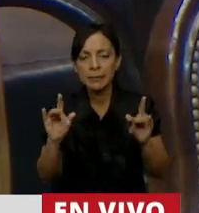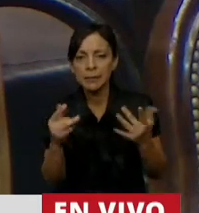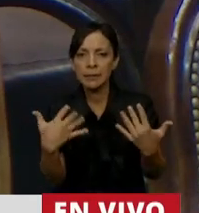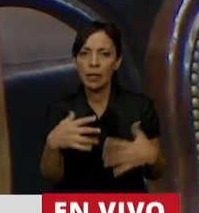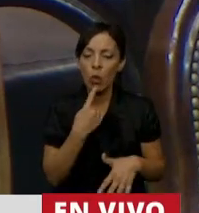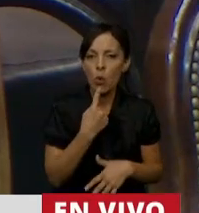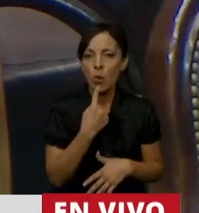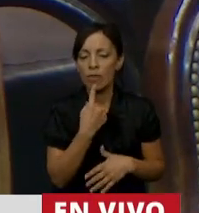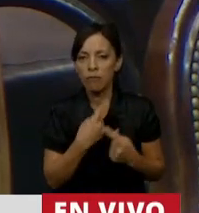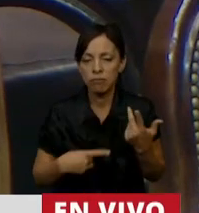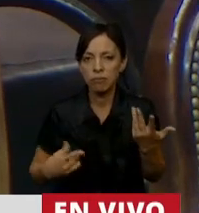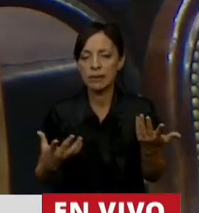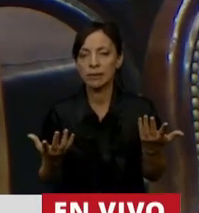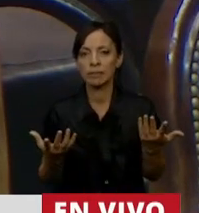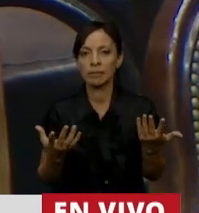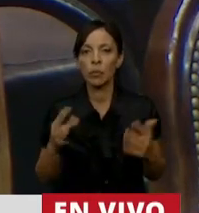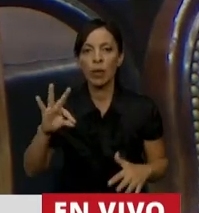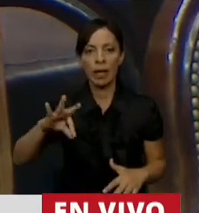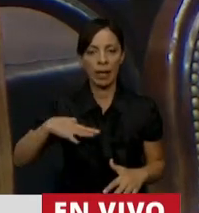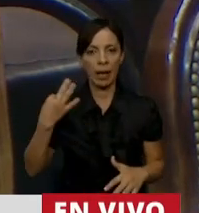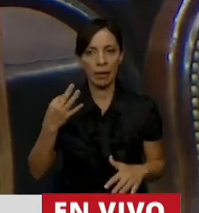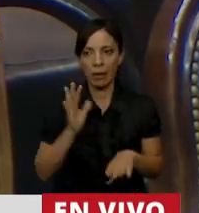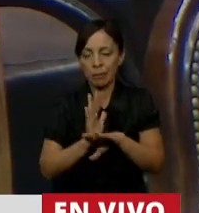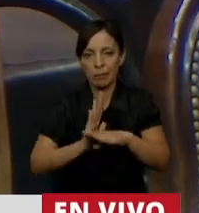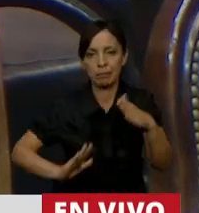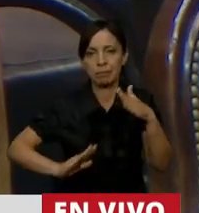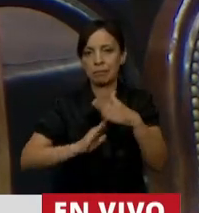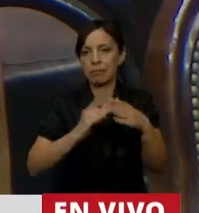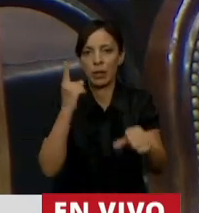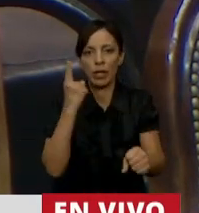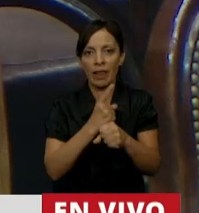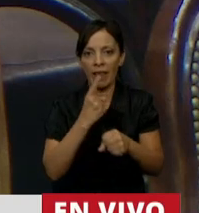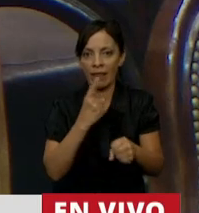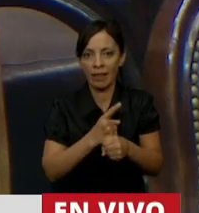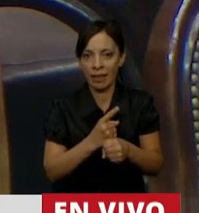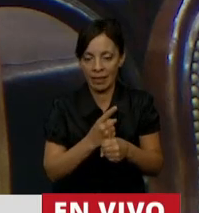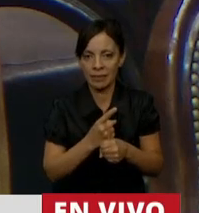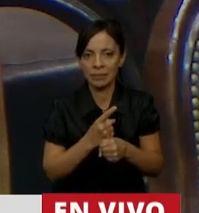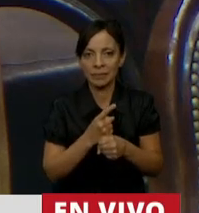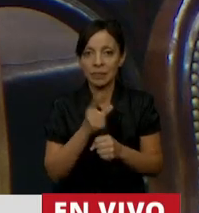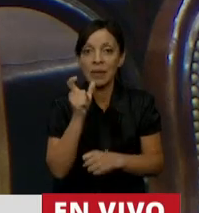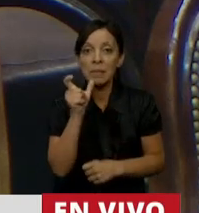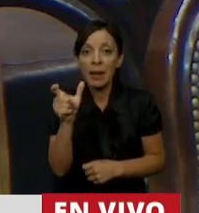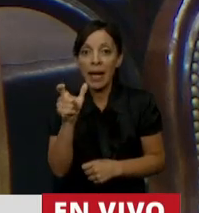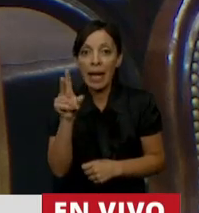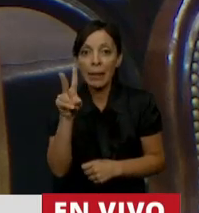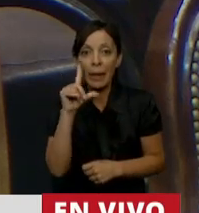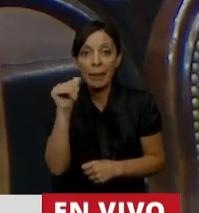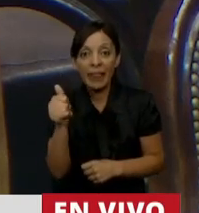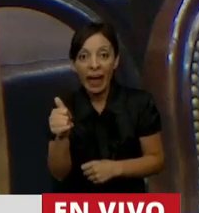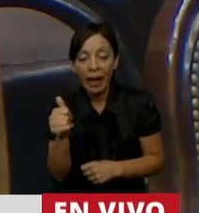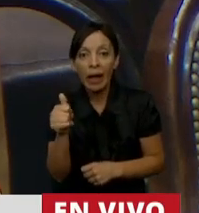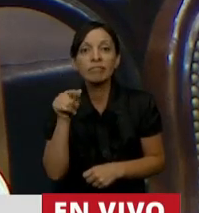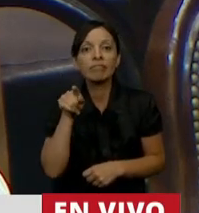incertidumbre, donde la vida ha tomado un lugar protagónico, donde la palabra vida ha sido